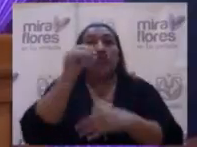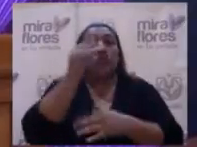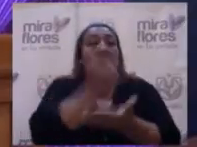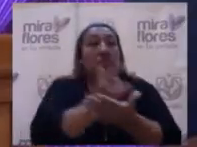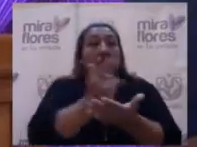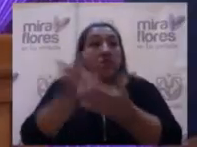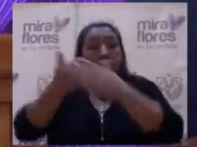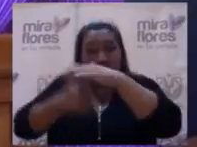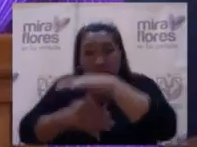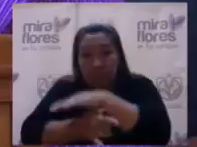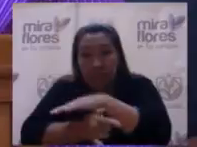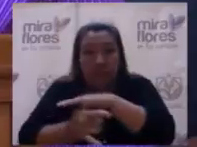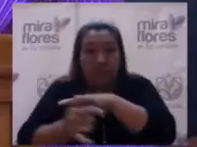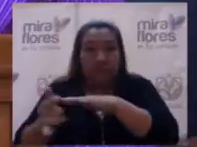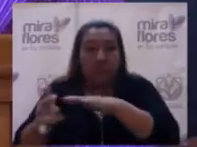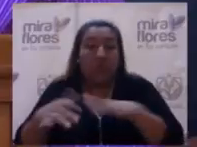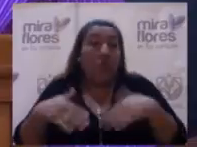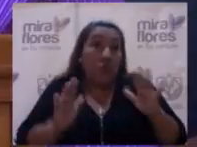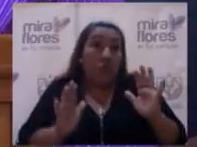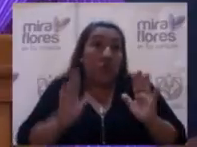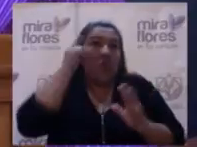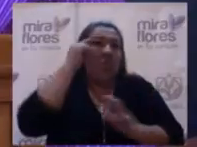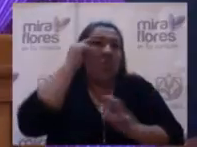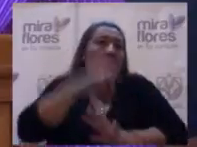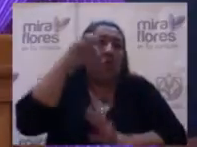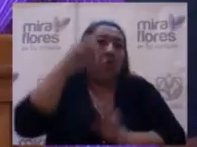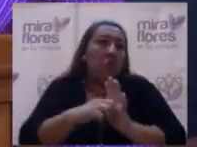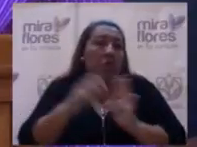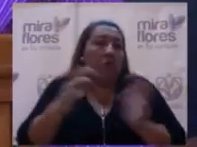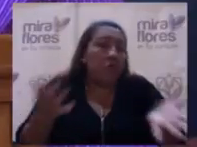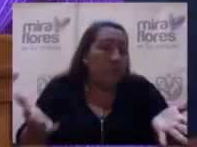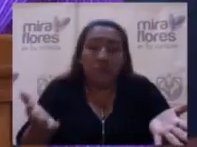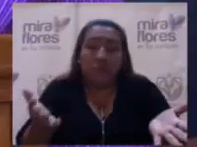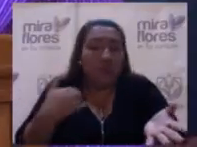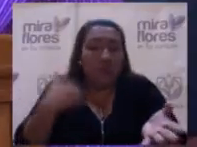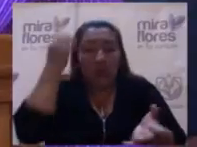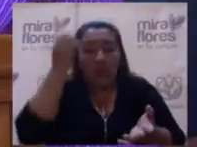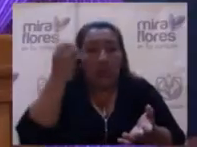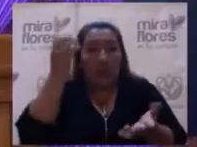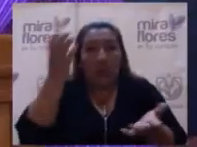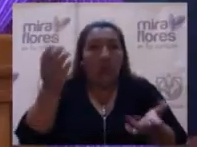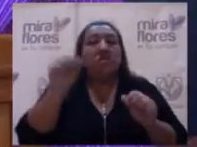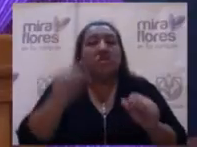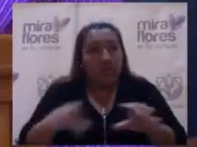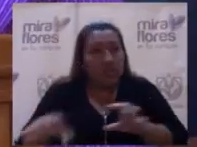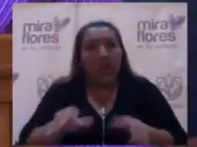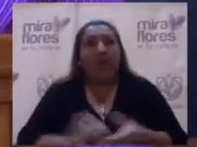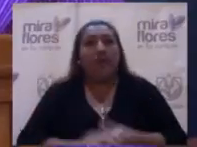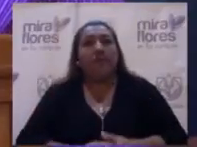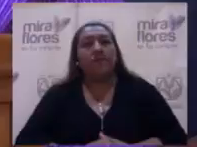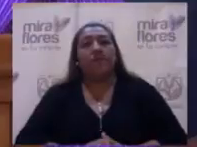soy partícipe de proyectos y soy partícipe de la opinión de que sí se hagan,